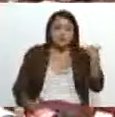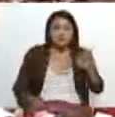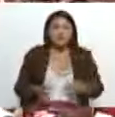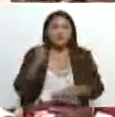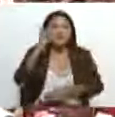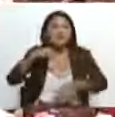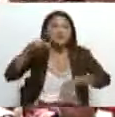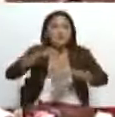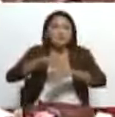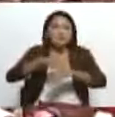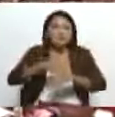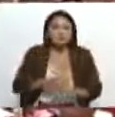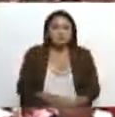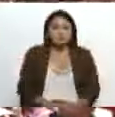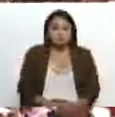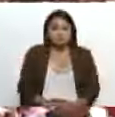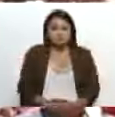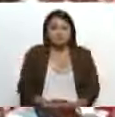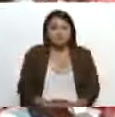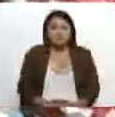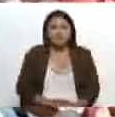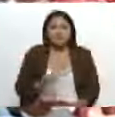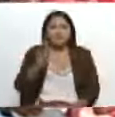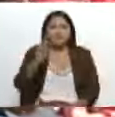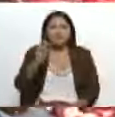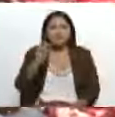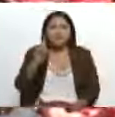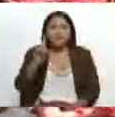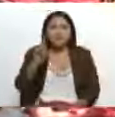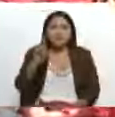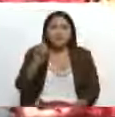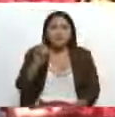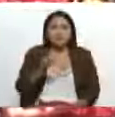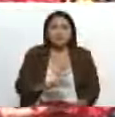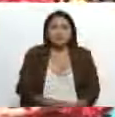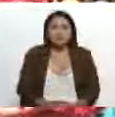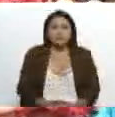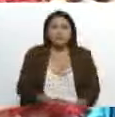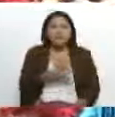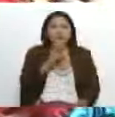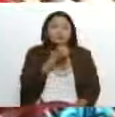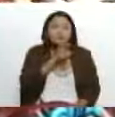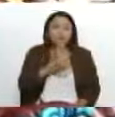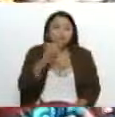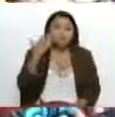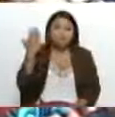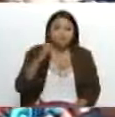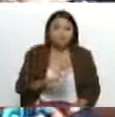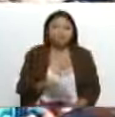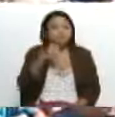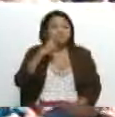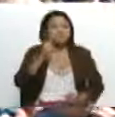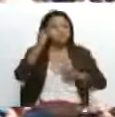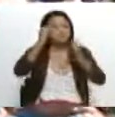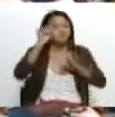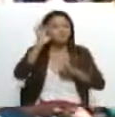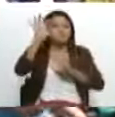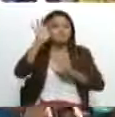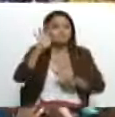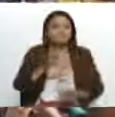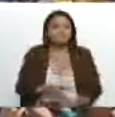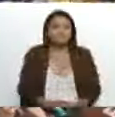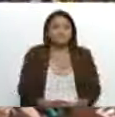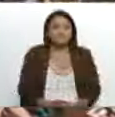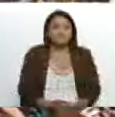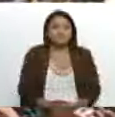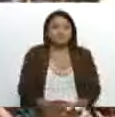de la Asamblea Nacional, Pedro Infante. ¡Que viva la patria!